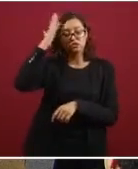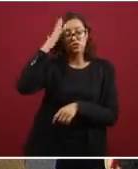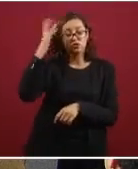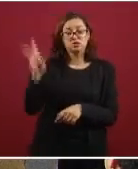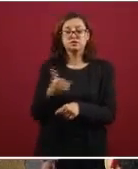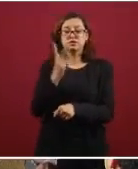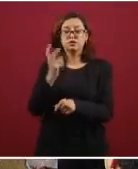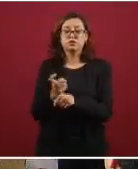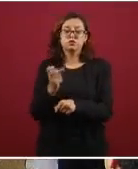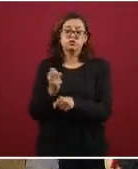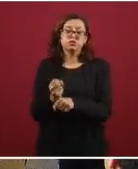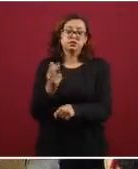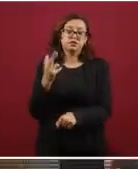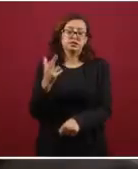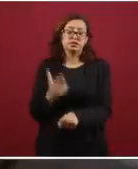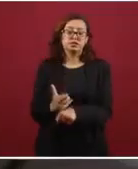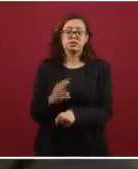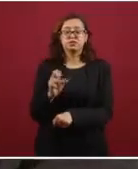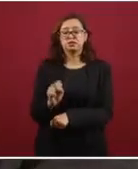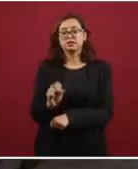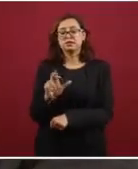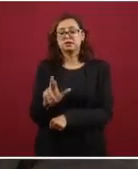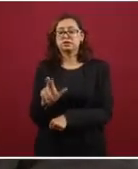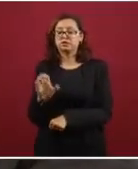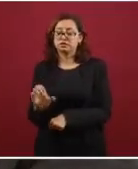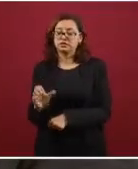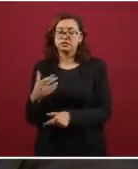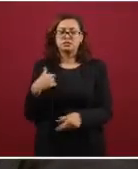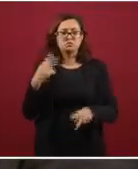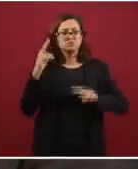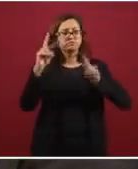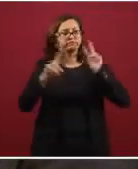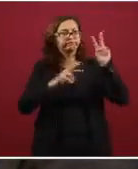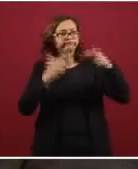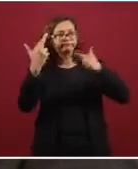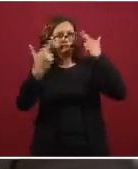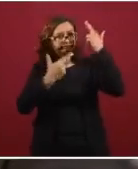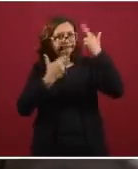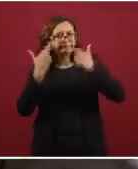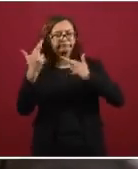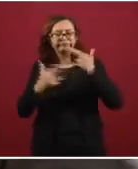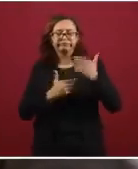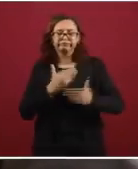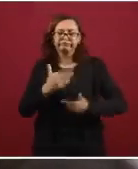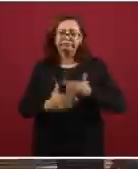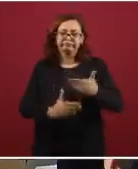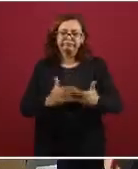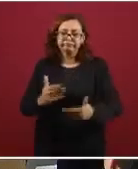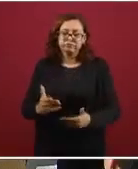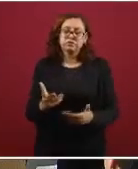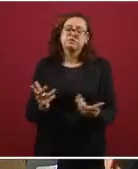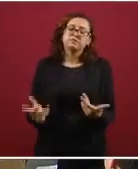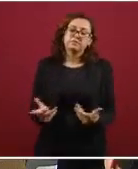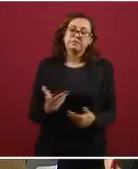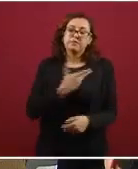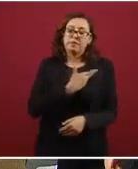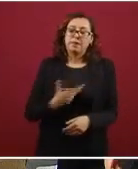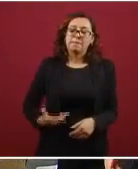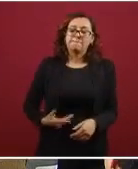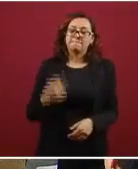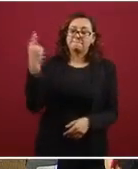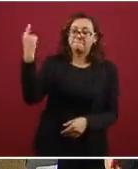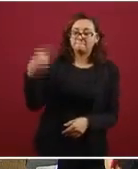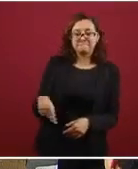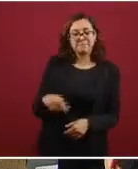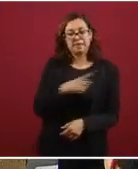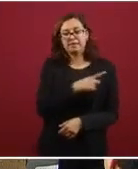Relaciones Exteriores para dar cuenta de estos avances, que fue una de las instrucciones, como ustedes saben, primeras que nos dio el